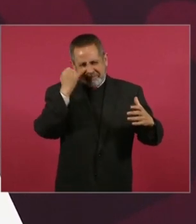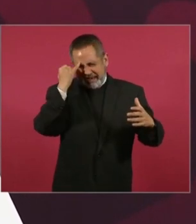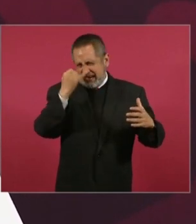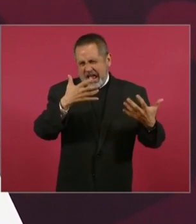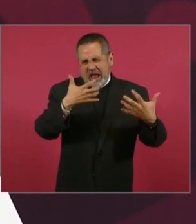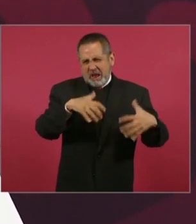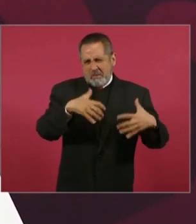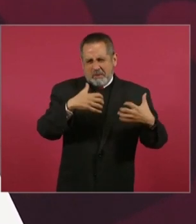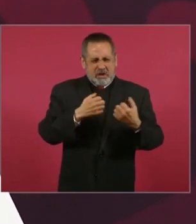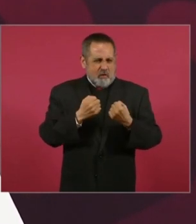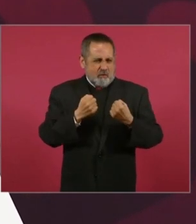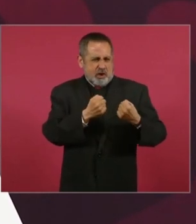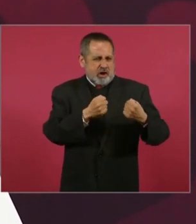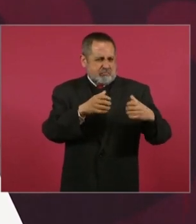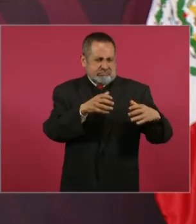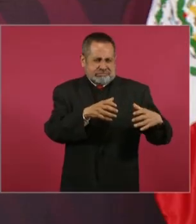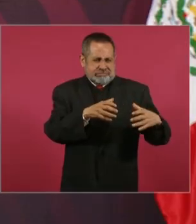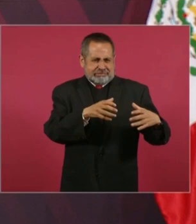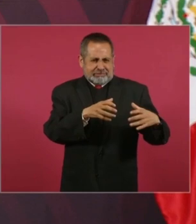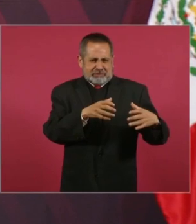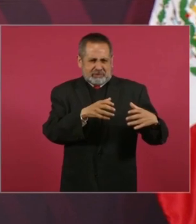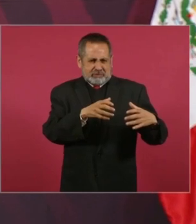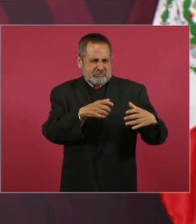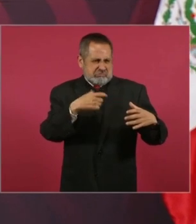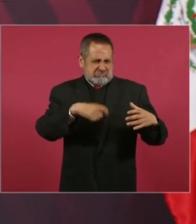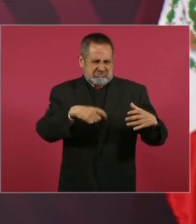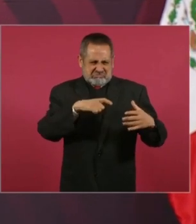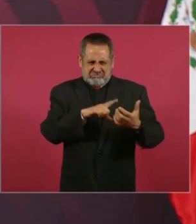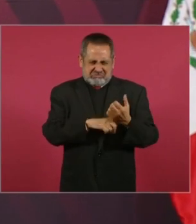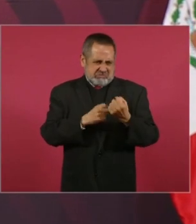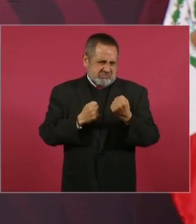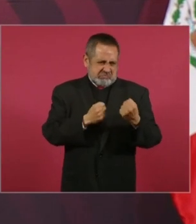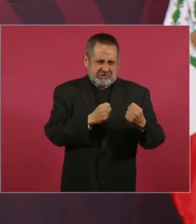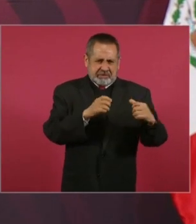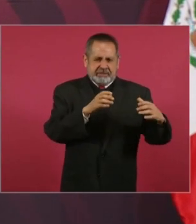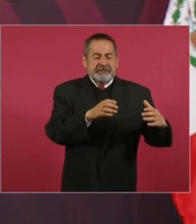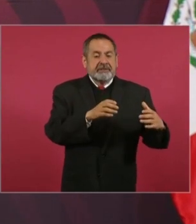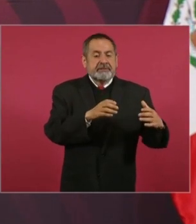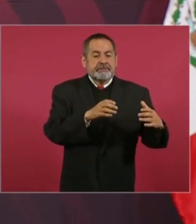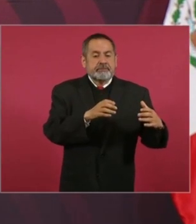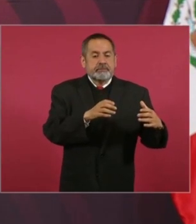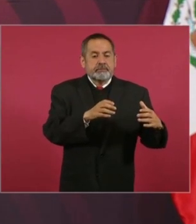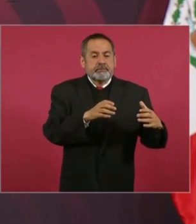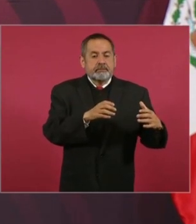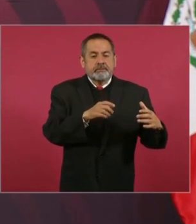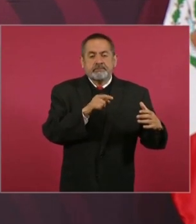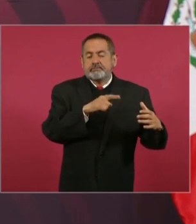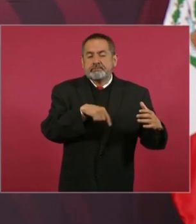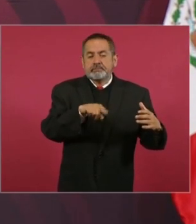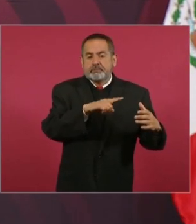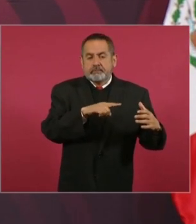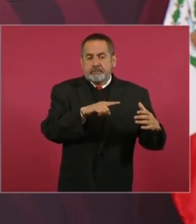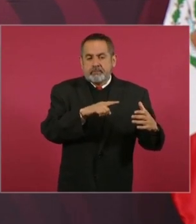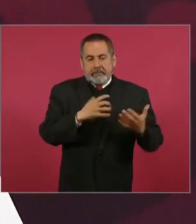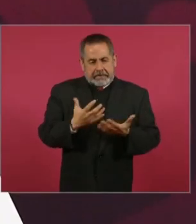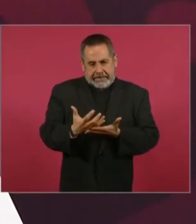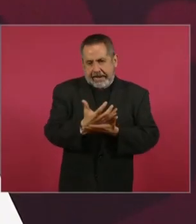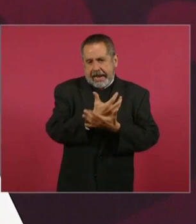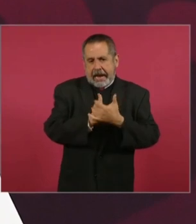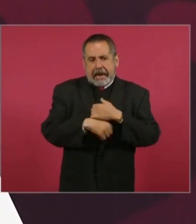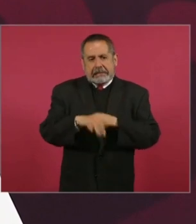imagínense una empresa, fuerte, fuerte, fuerte, y obtiene